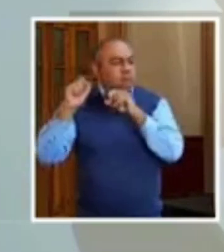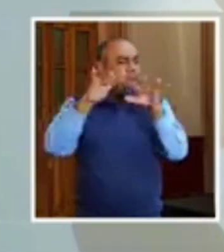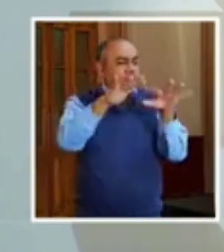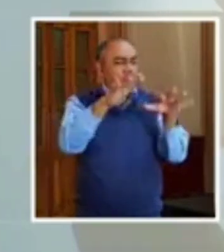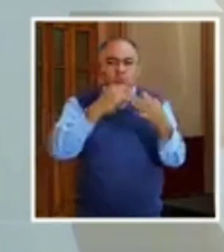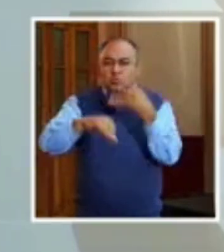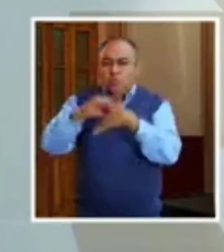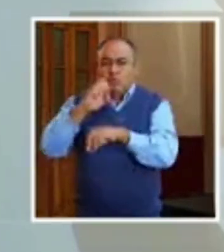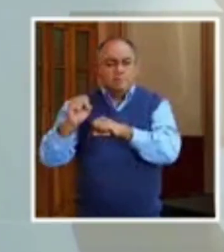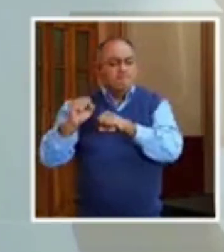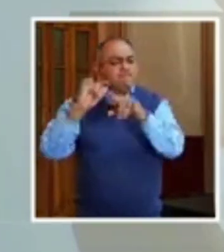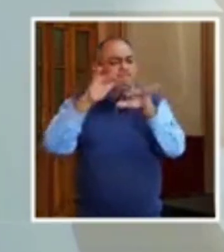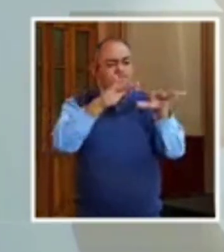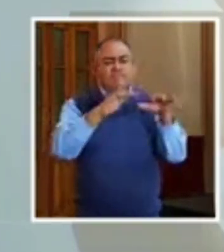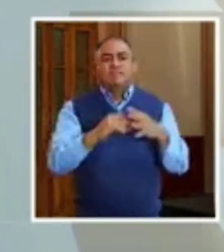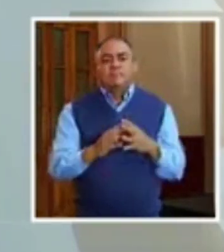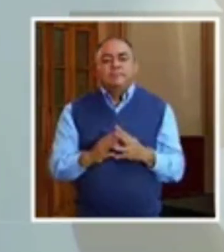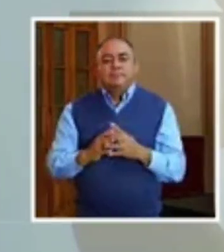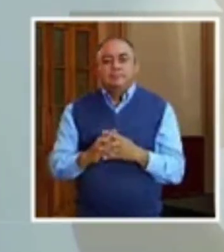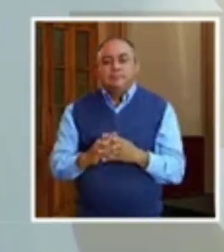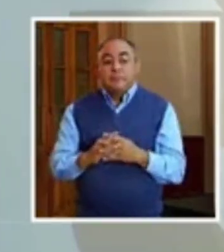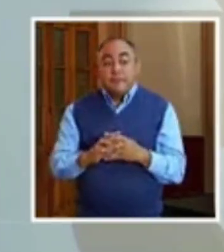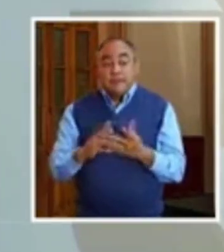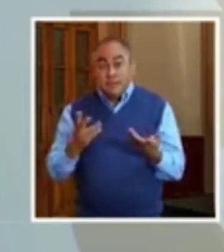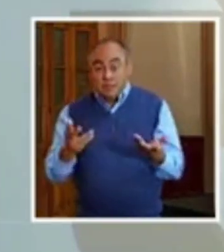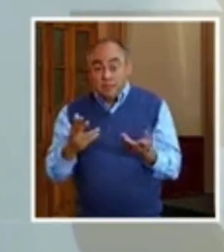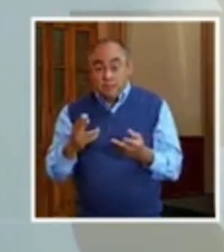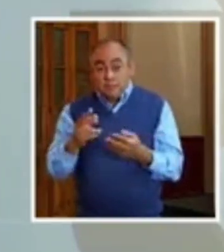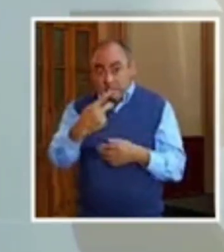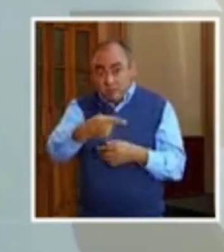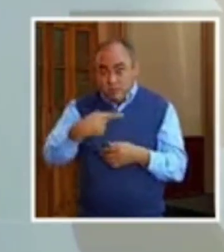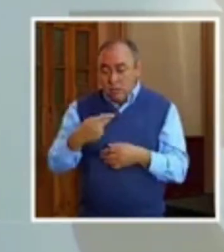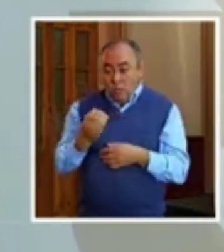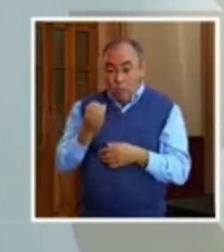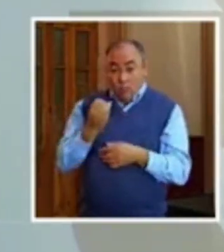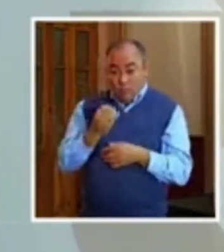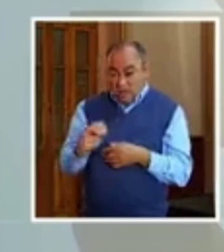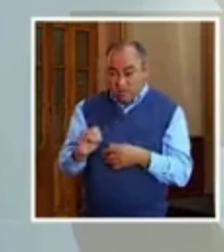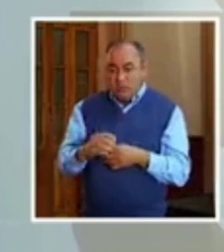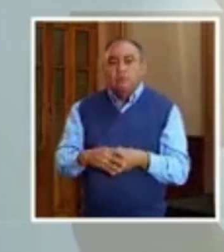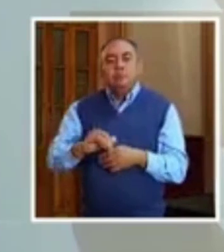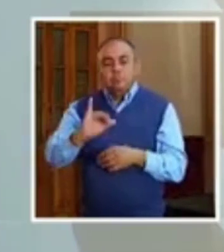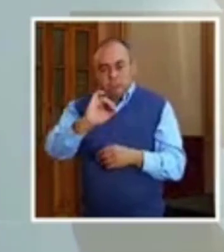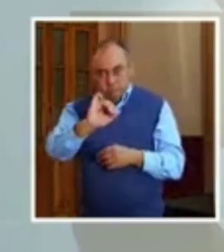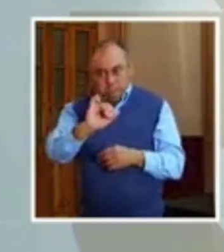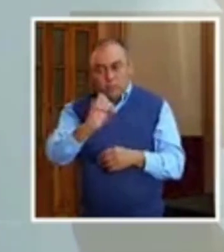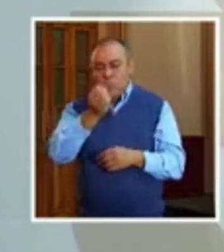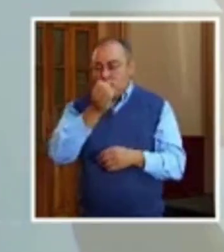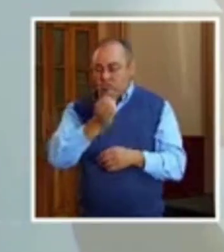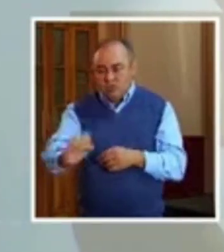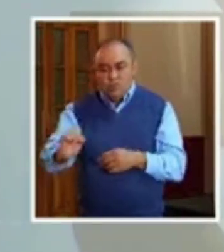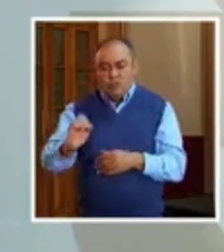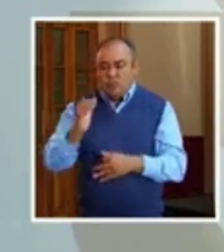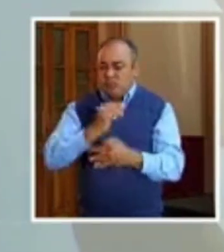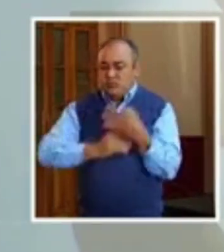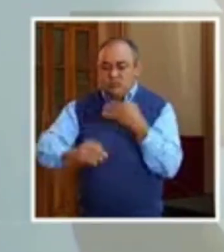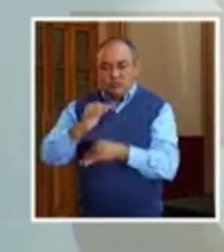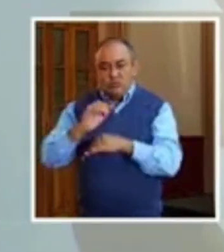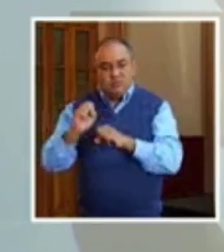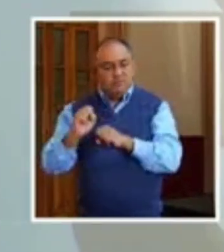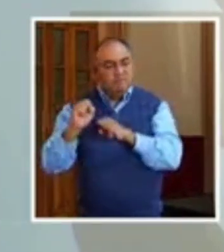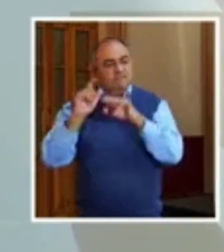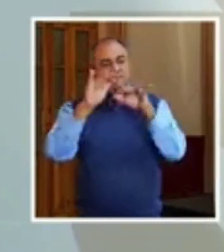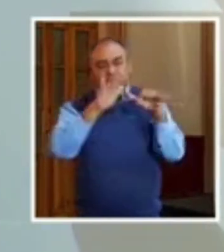Tu pregunta, ¿es obligatorio? Pues sí. La Constitución Federal y